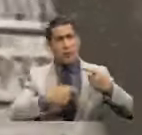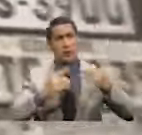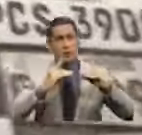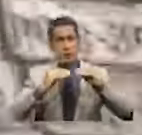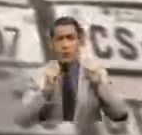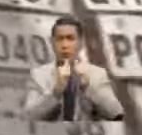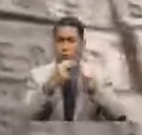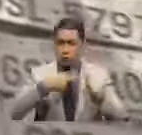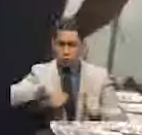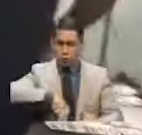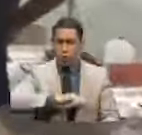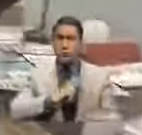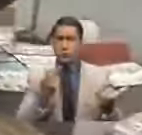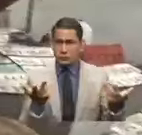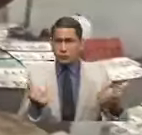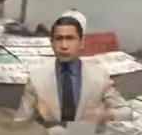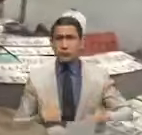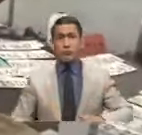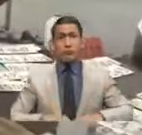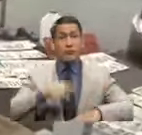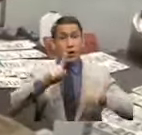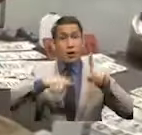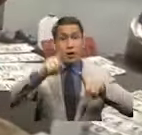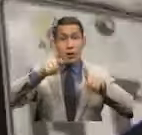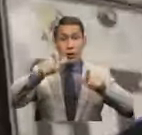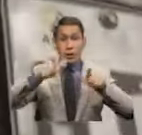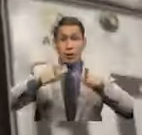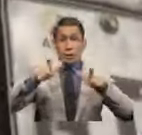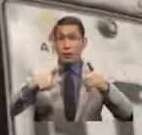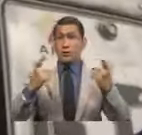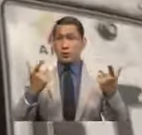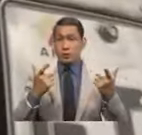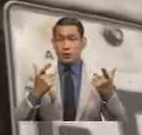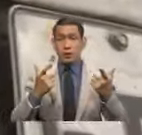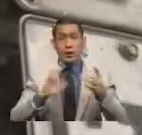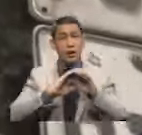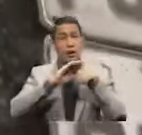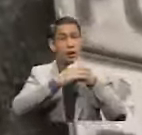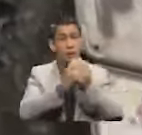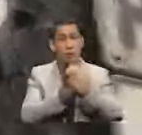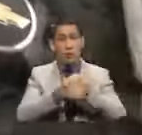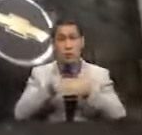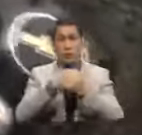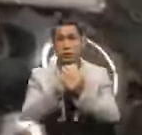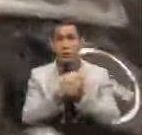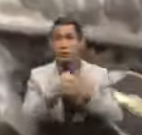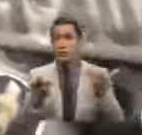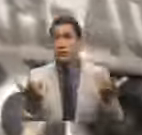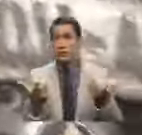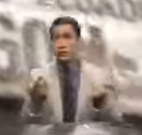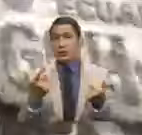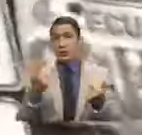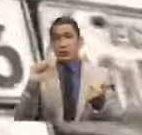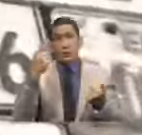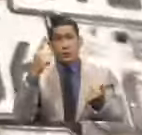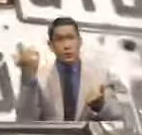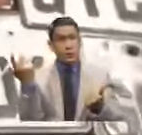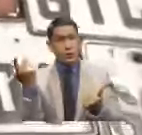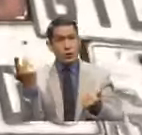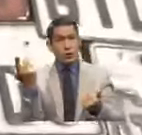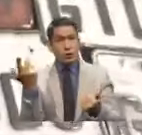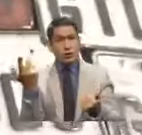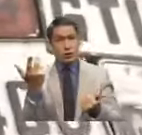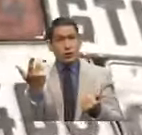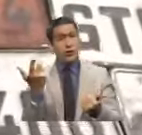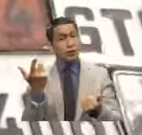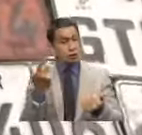nos comprendemos. Hay gente que son conscientes, pero hay gente que te quiere dar $1, $2. José Delgado, se me revienta un oído por estar abajo en el agua. No me alcanza $1,